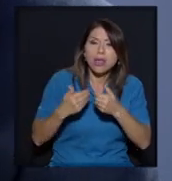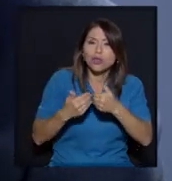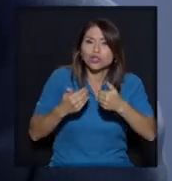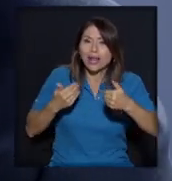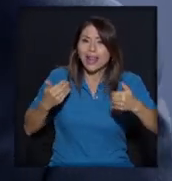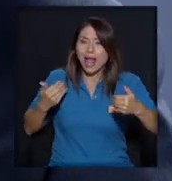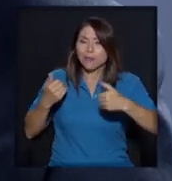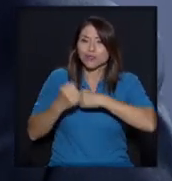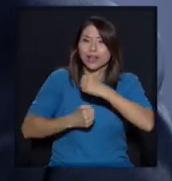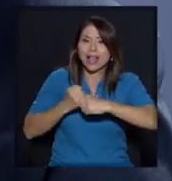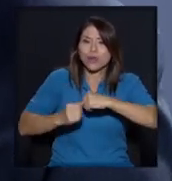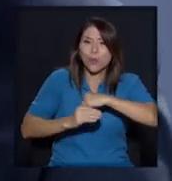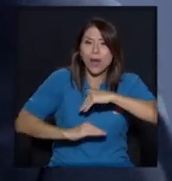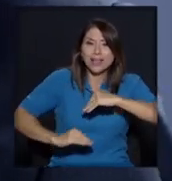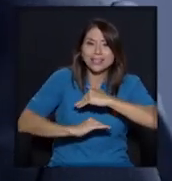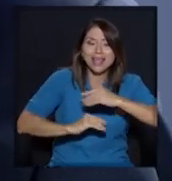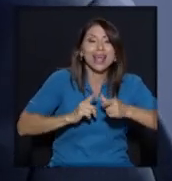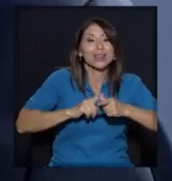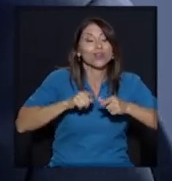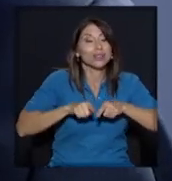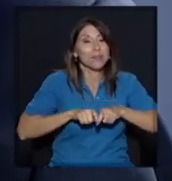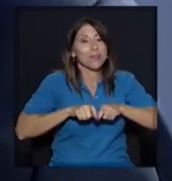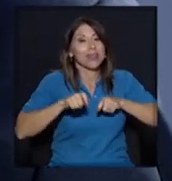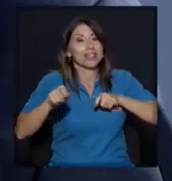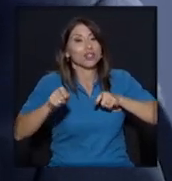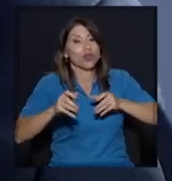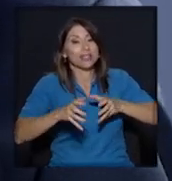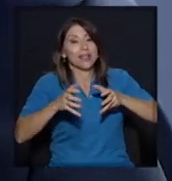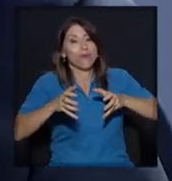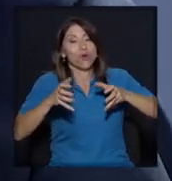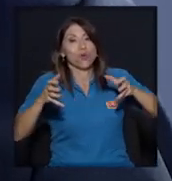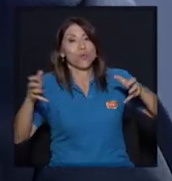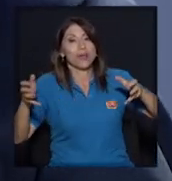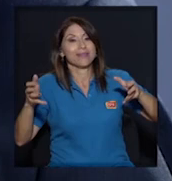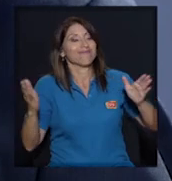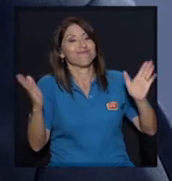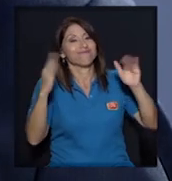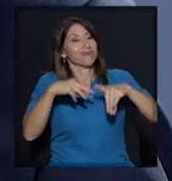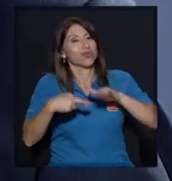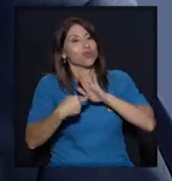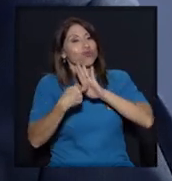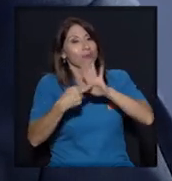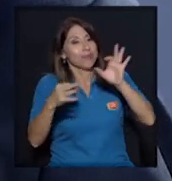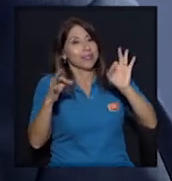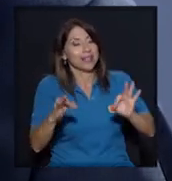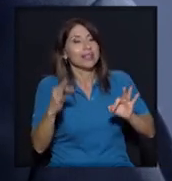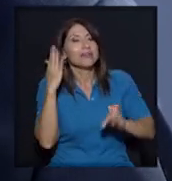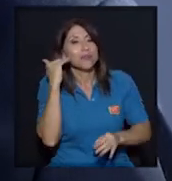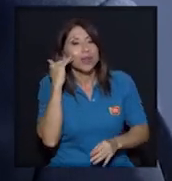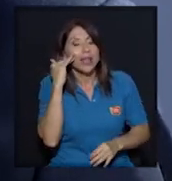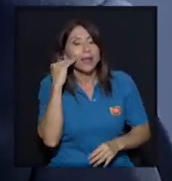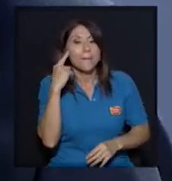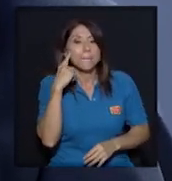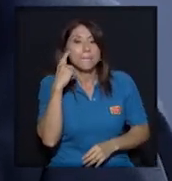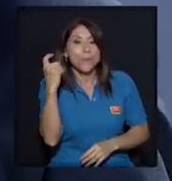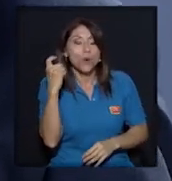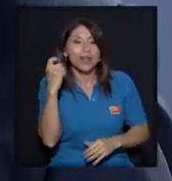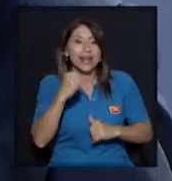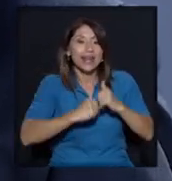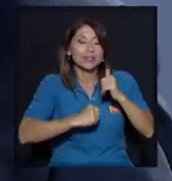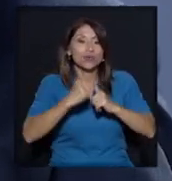esas mediciones de volumen empiezan a perder representatividad, porque la estructura de la economía va variando en el